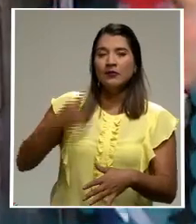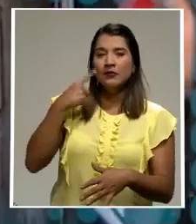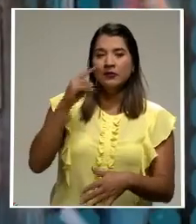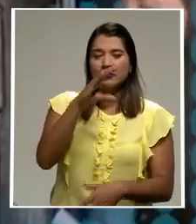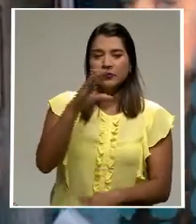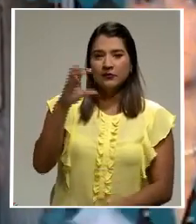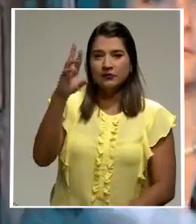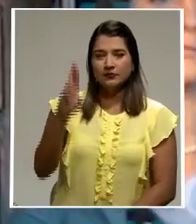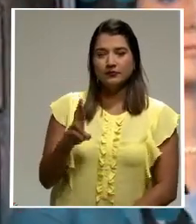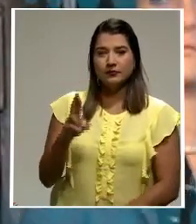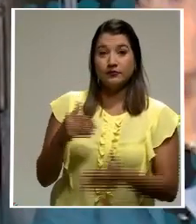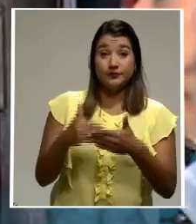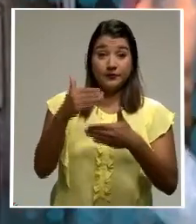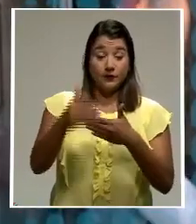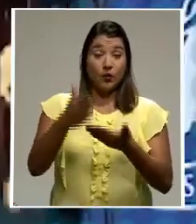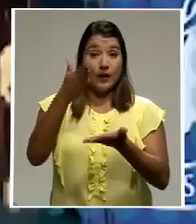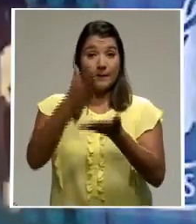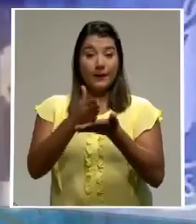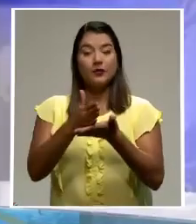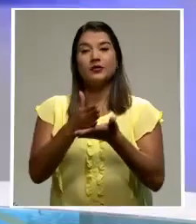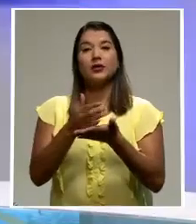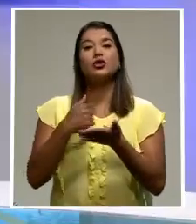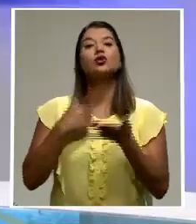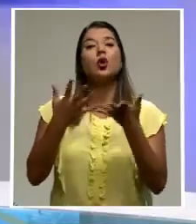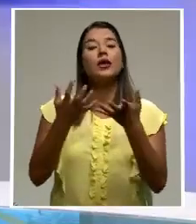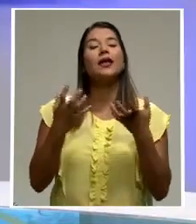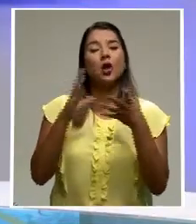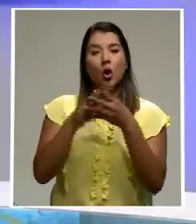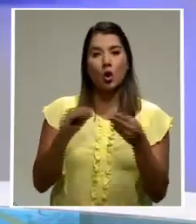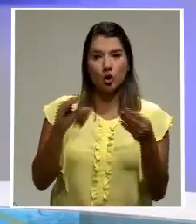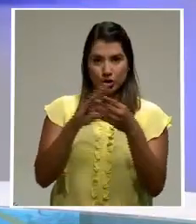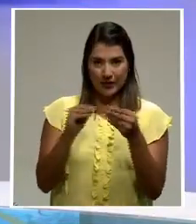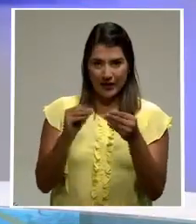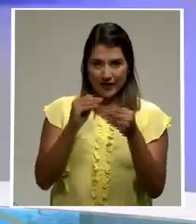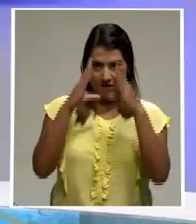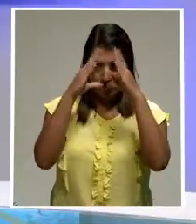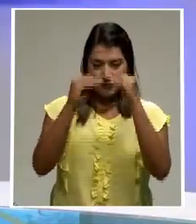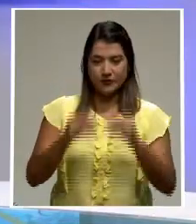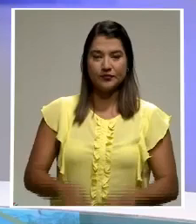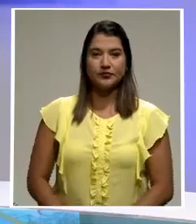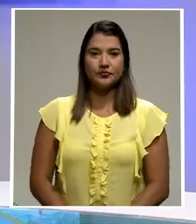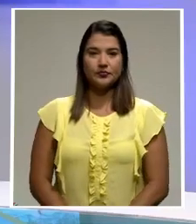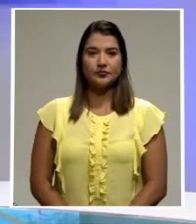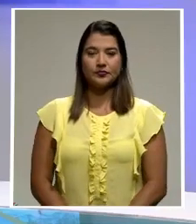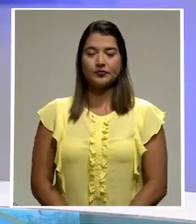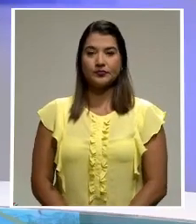República. Al regresar de la pausa, le contamos los detalles.